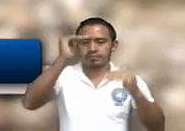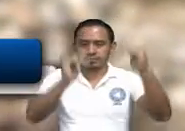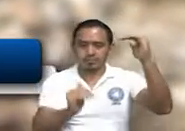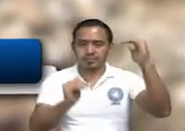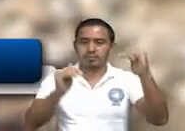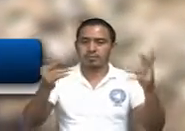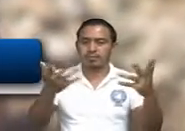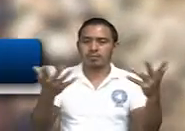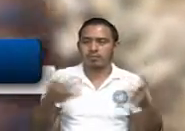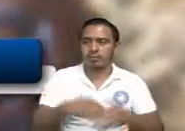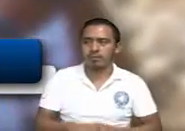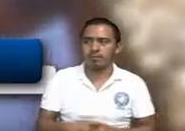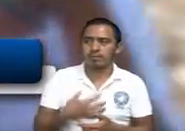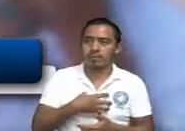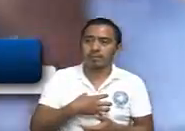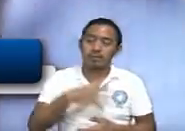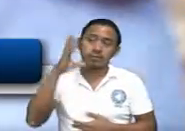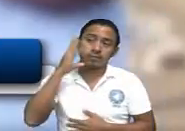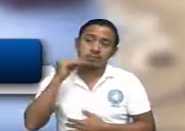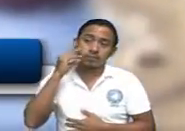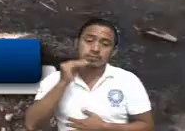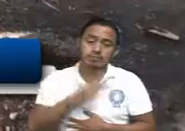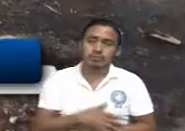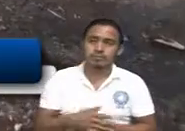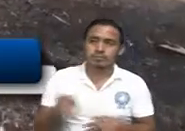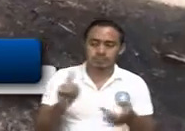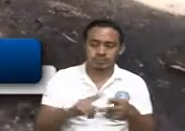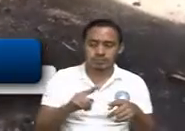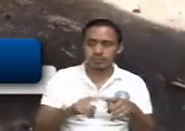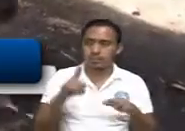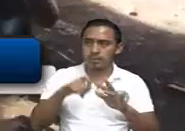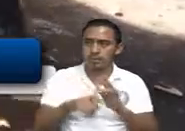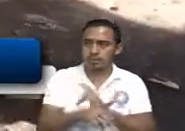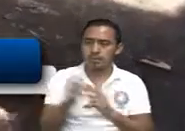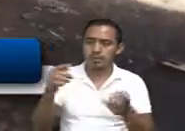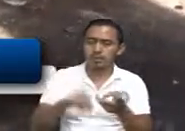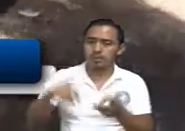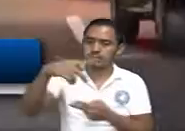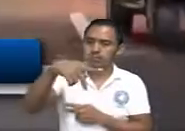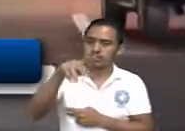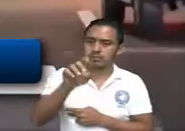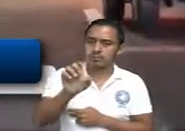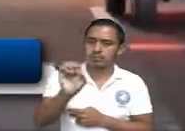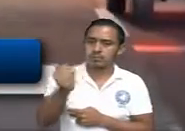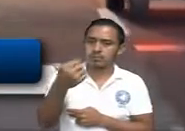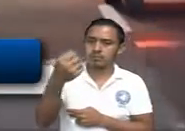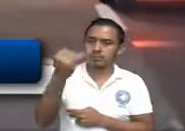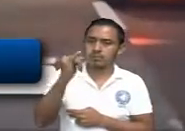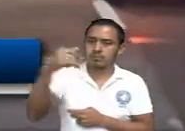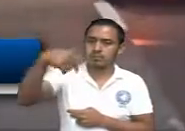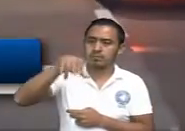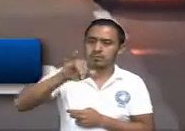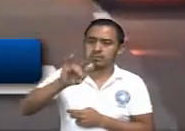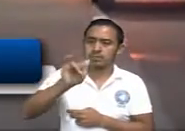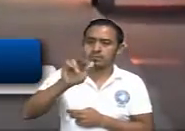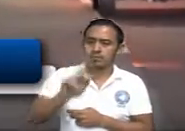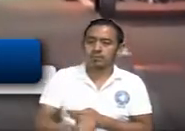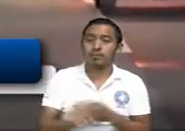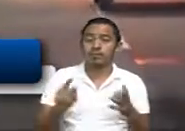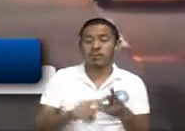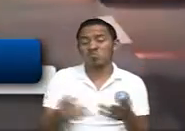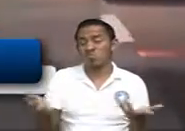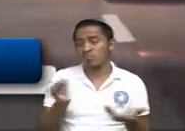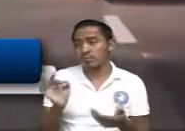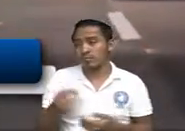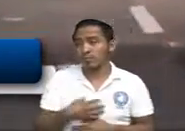conducta suicida, debería ser el especialista realmente. ¿El psiquiatra o el psicólogo? El psiquiatra, el psicólogo. Sirve mucho la parte espiritual, ya